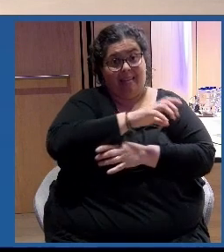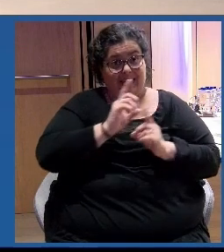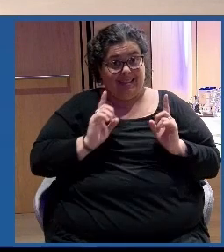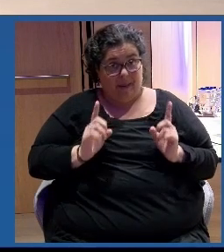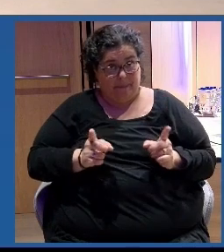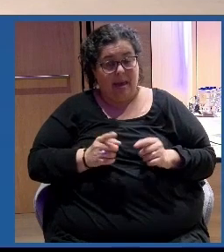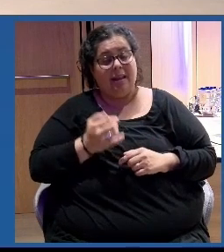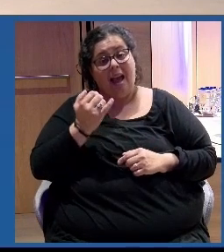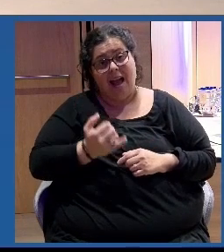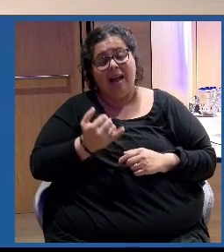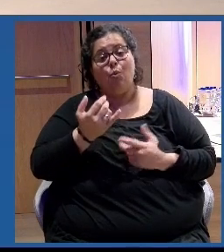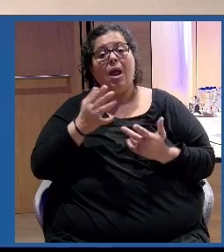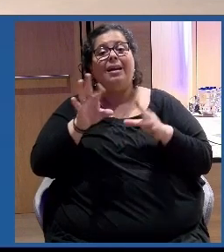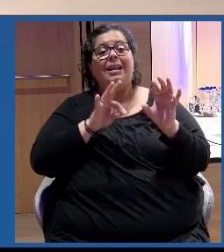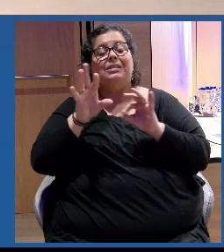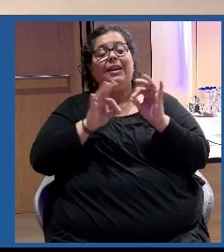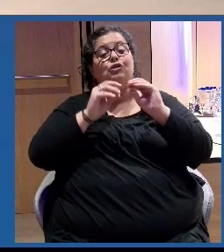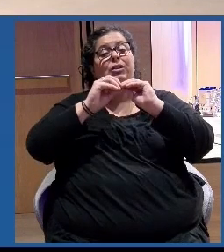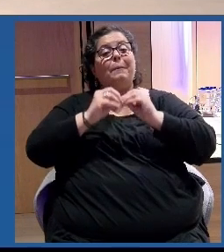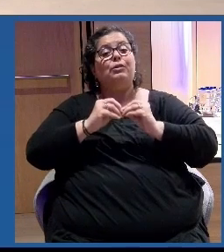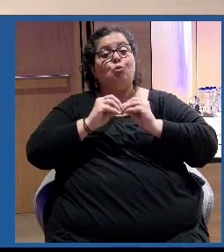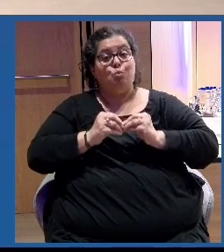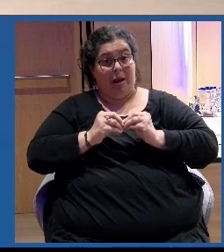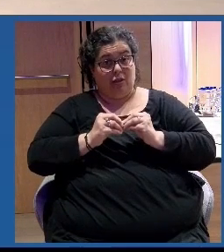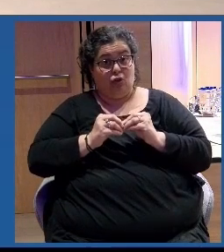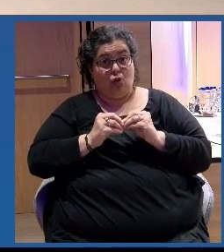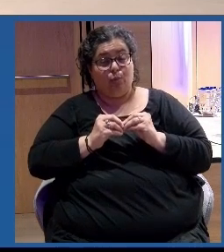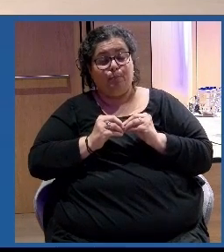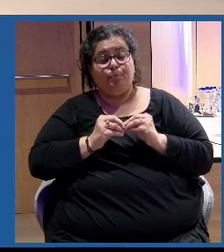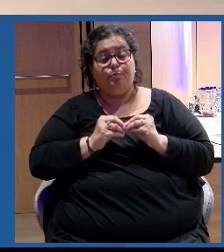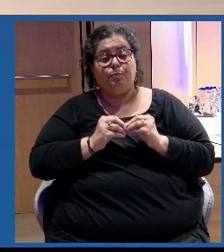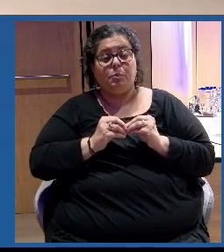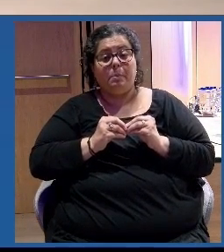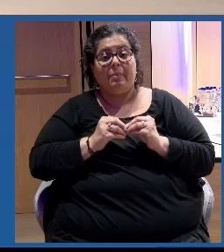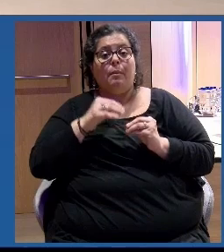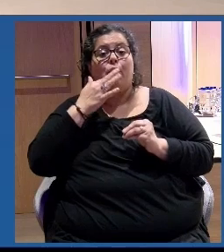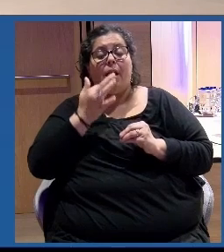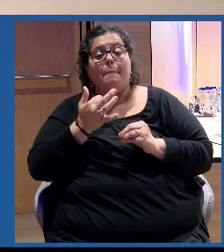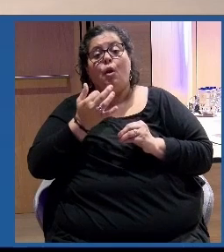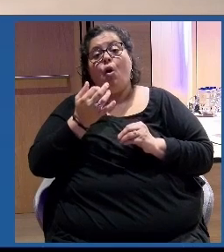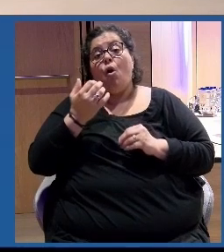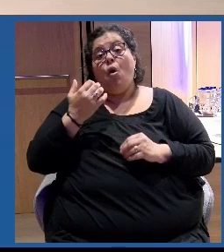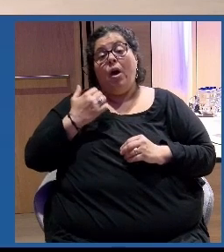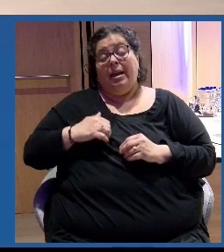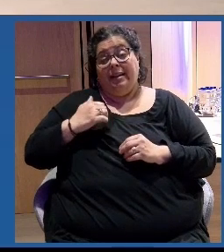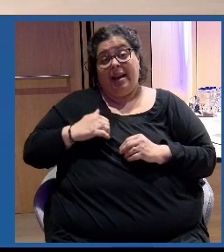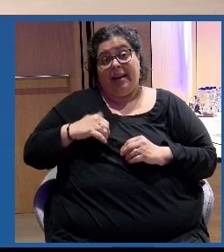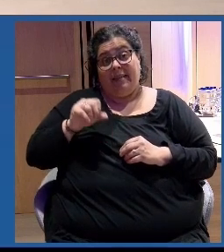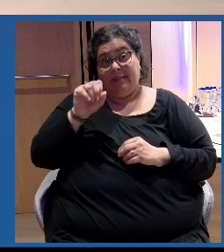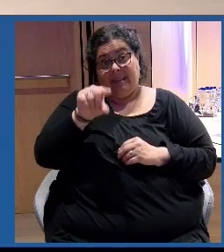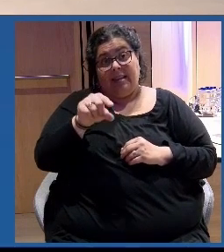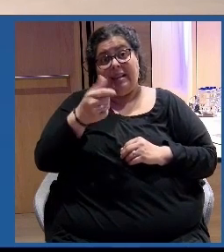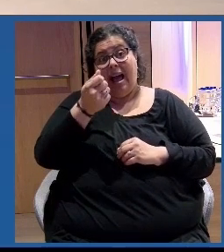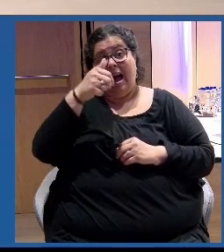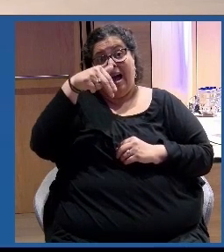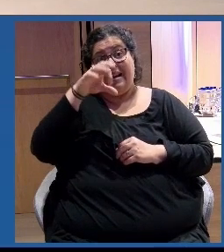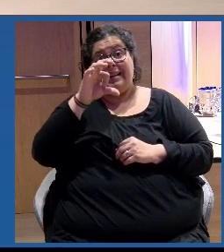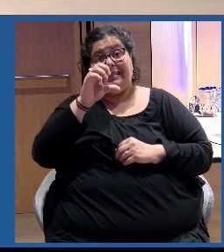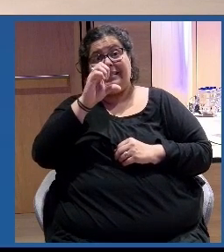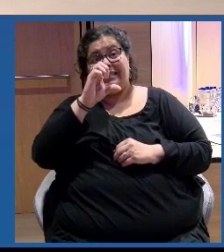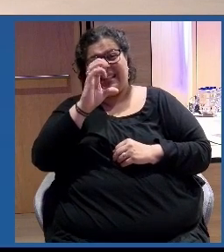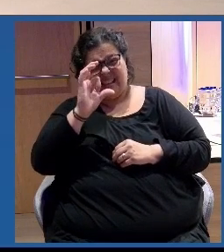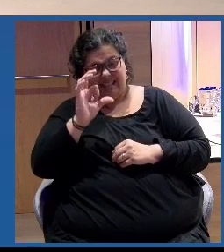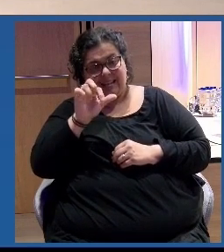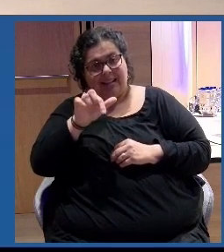una clasificación presupuestaria un poco más pequeña dentro de las jurisdicciones, y ahí, por ejemplo, en Argentina, el ANSES, que es